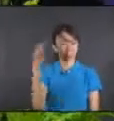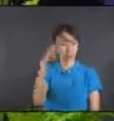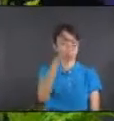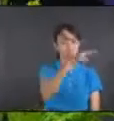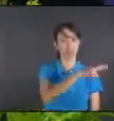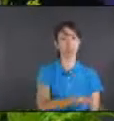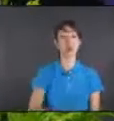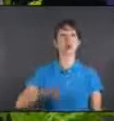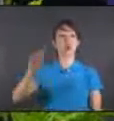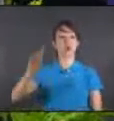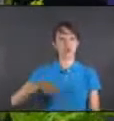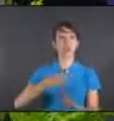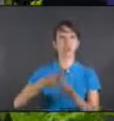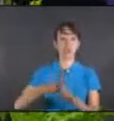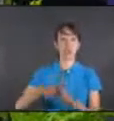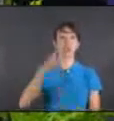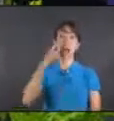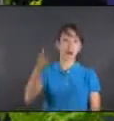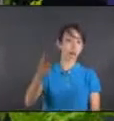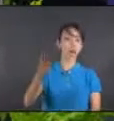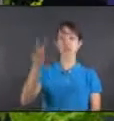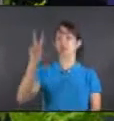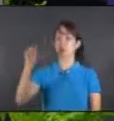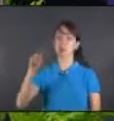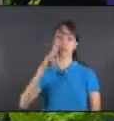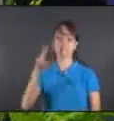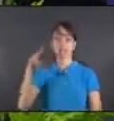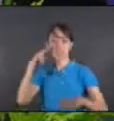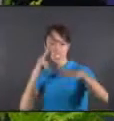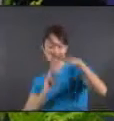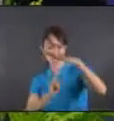miraba, vio una visión.